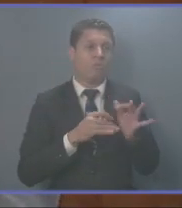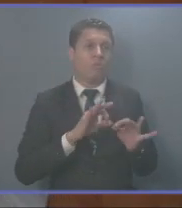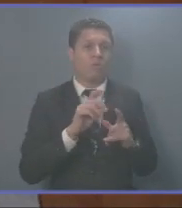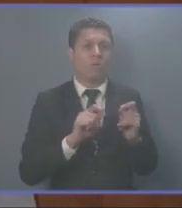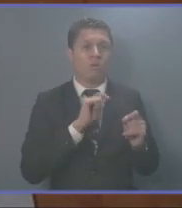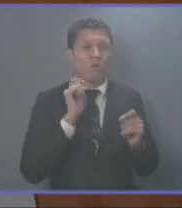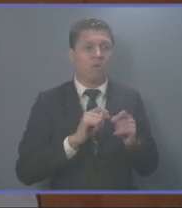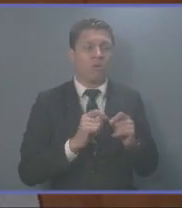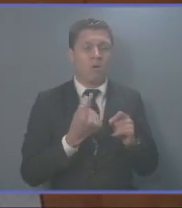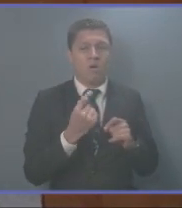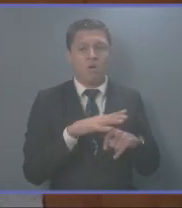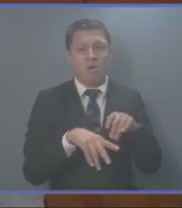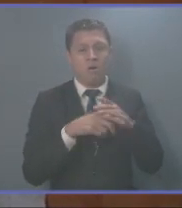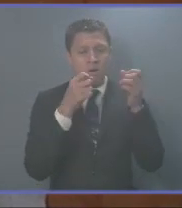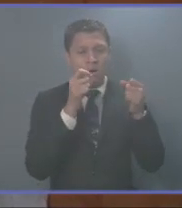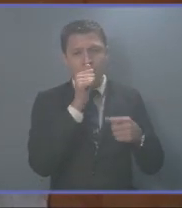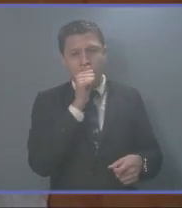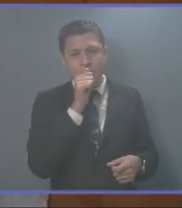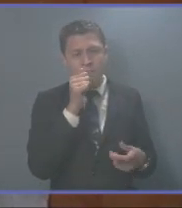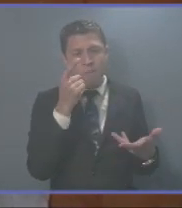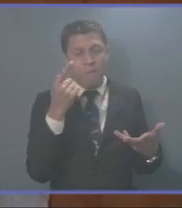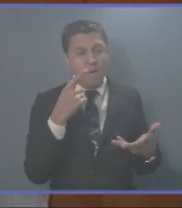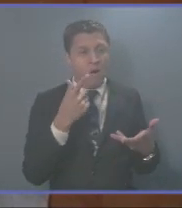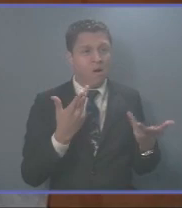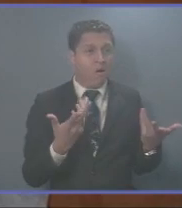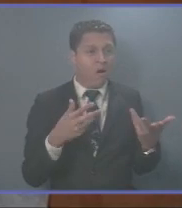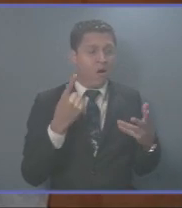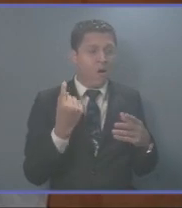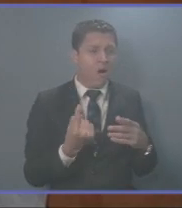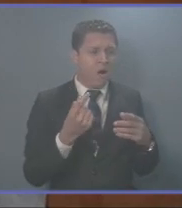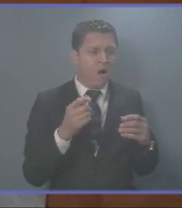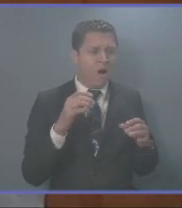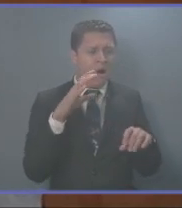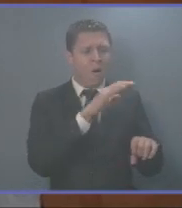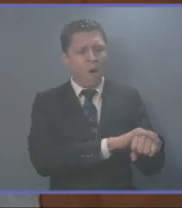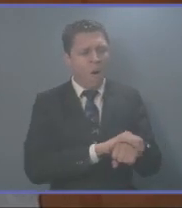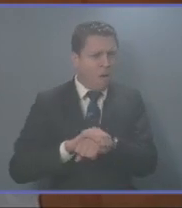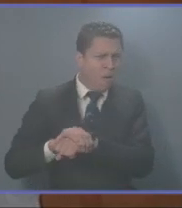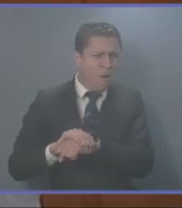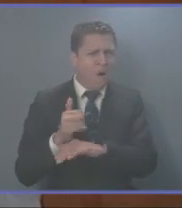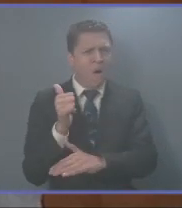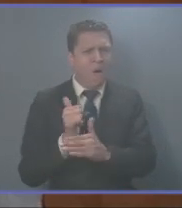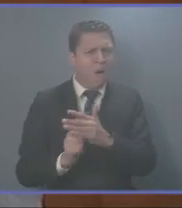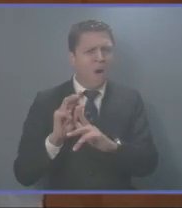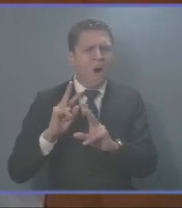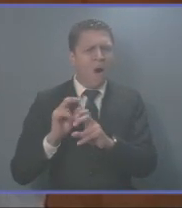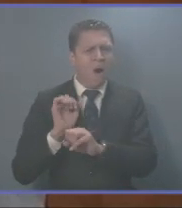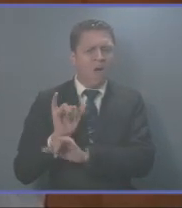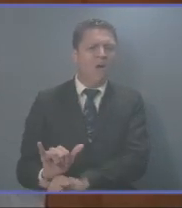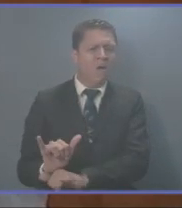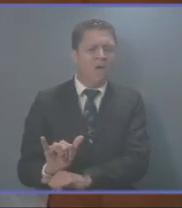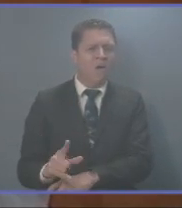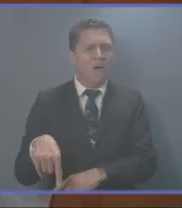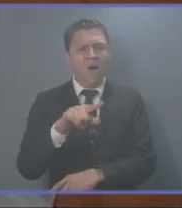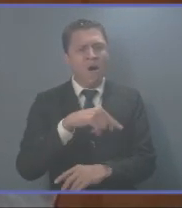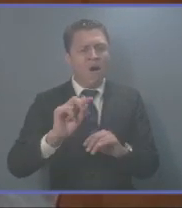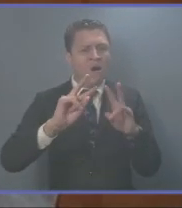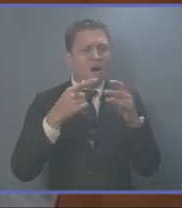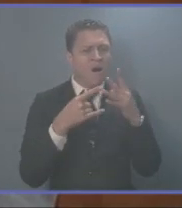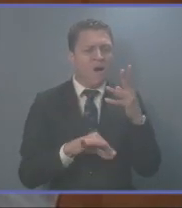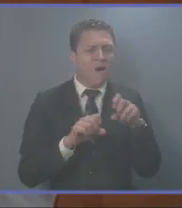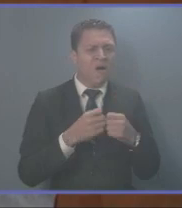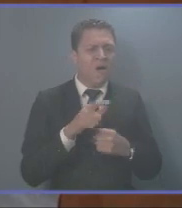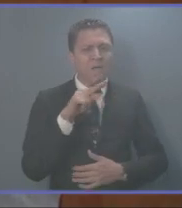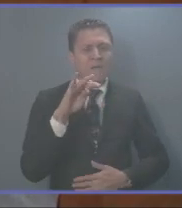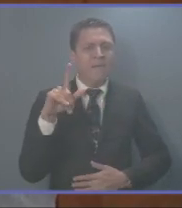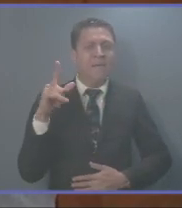de una privación de libertad, tal como la contempla actualmente el artículo 148 del Código Penal, en